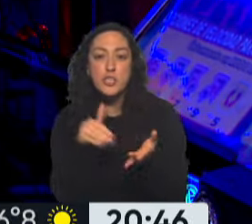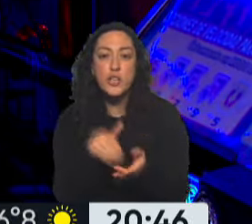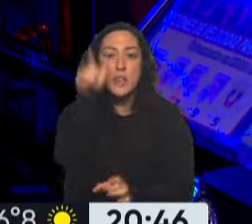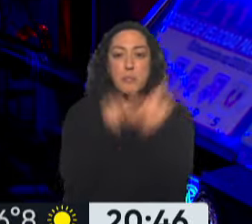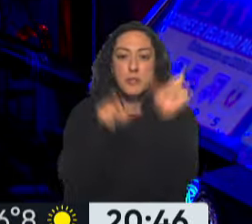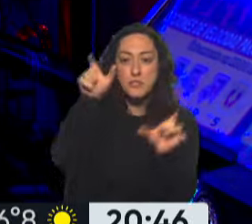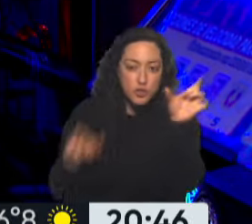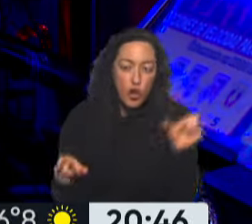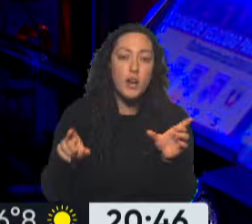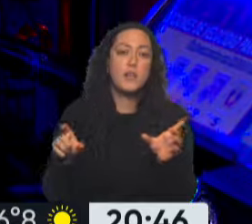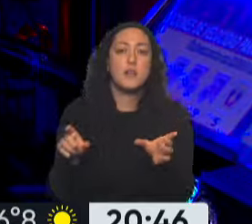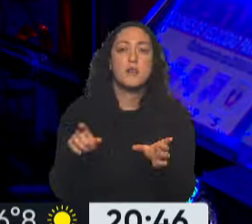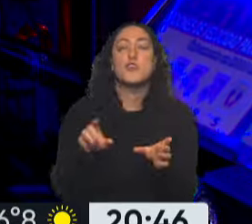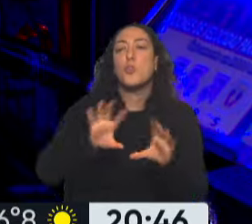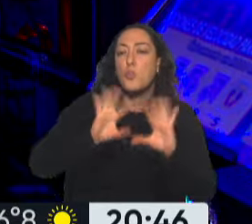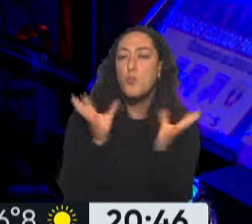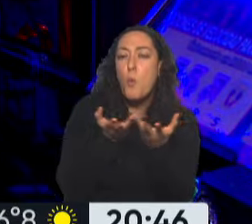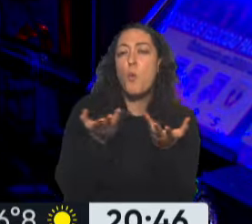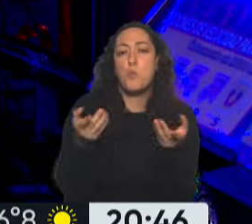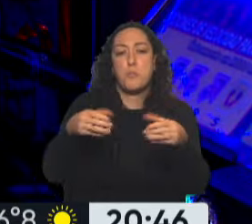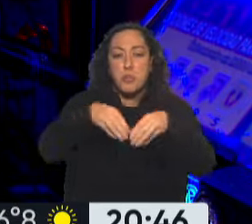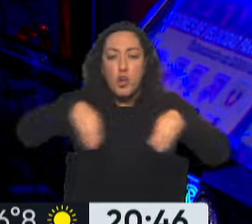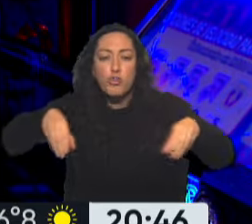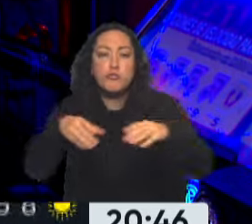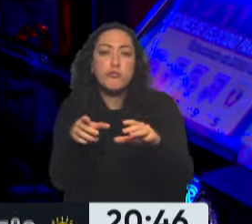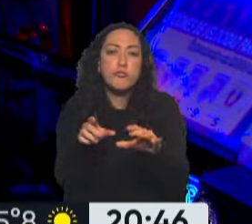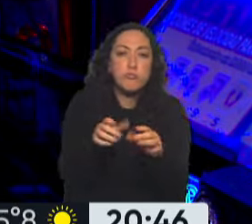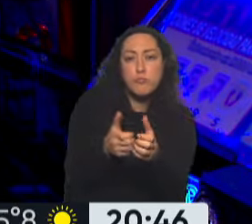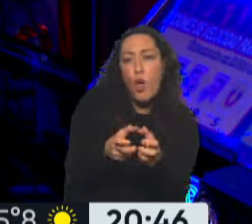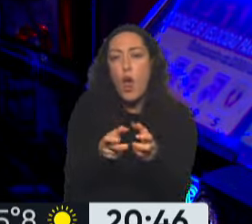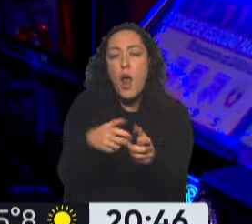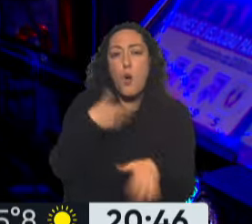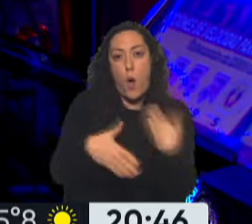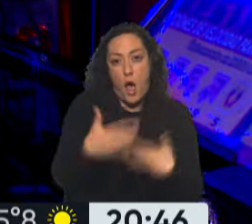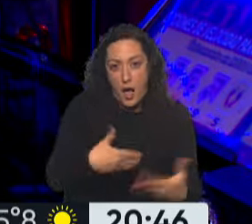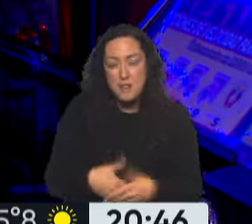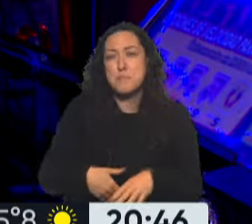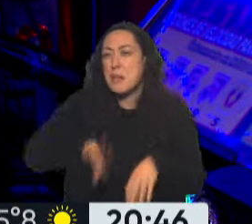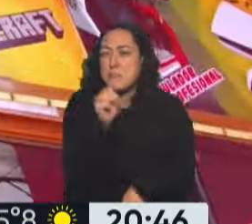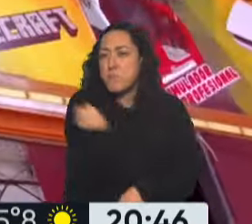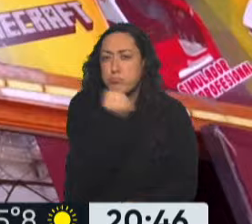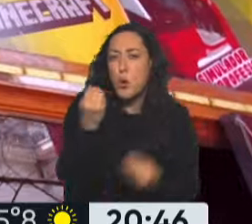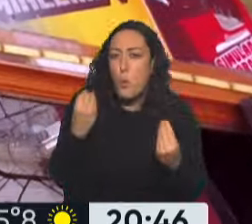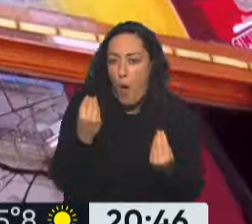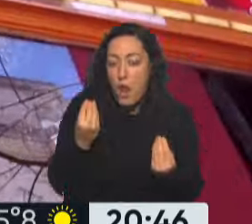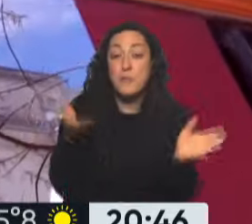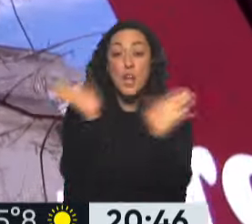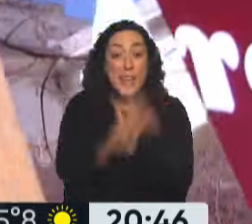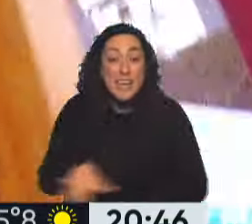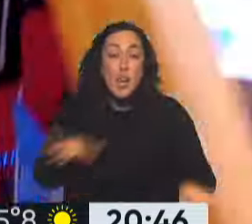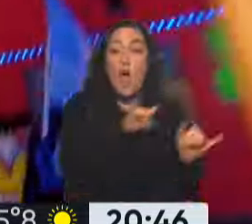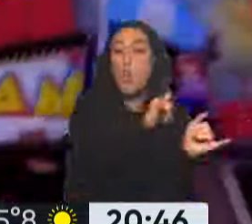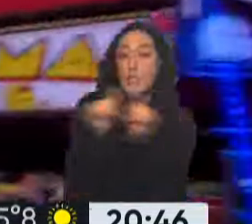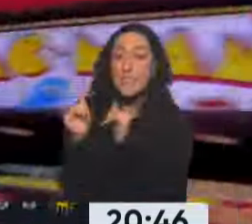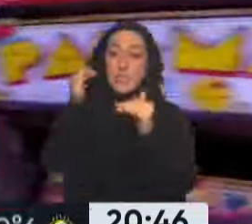personas juegan a través de las consolas. Pero ¿cuál es lo importante y destacable de este caso? Aquí los niños,